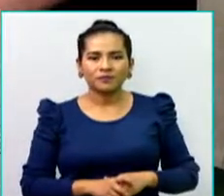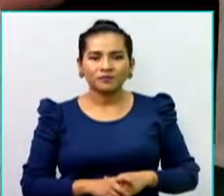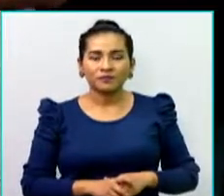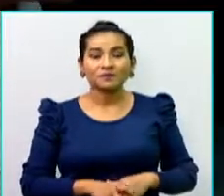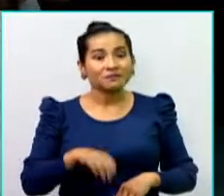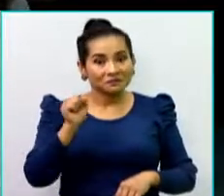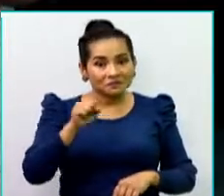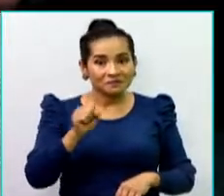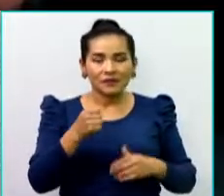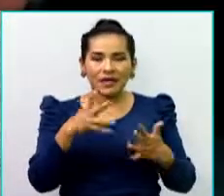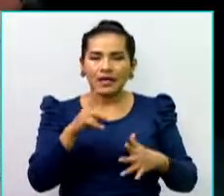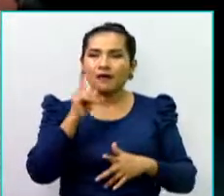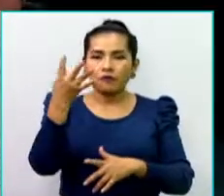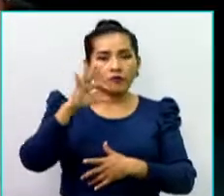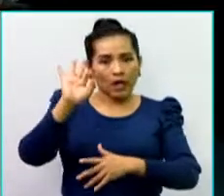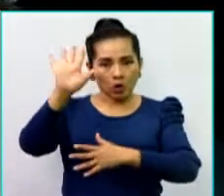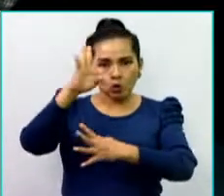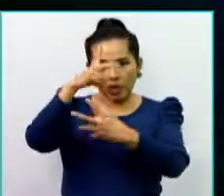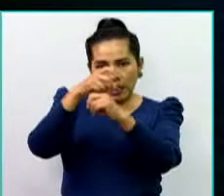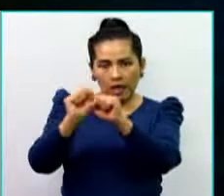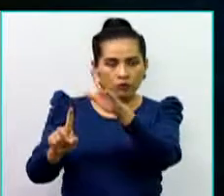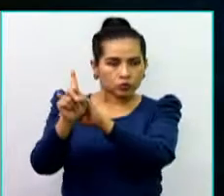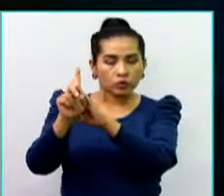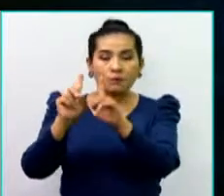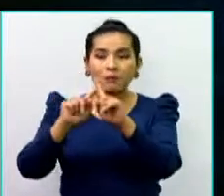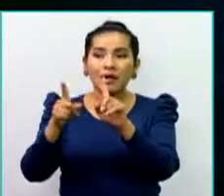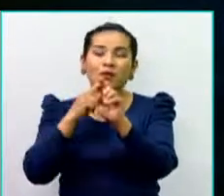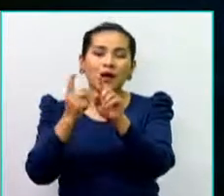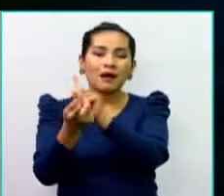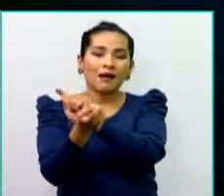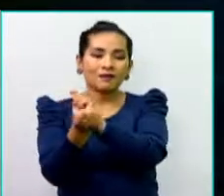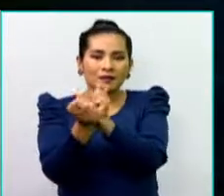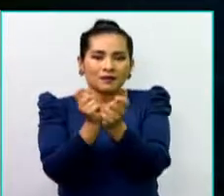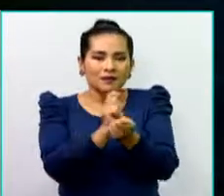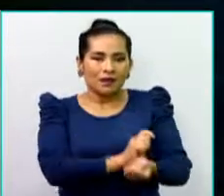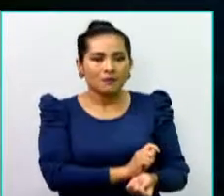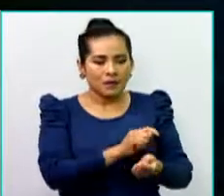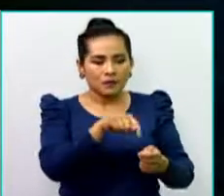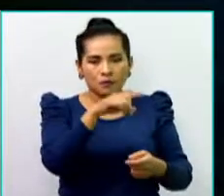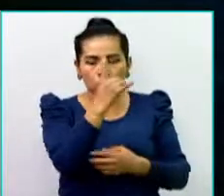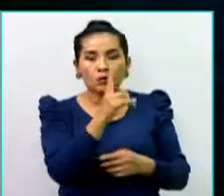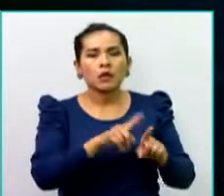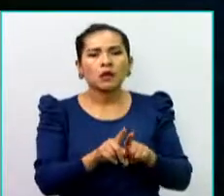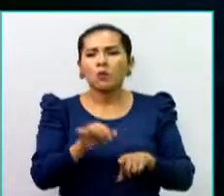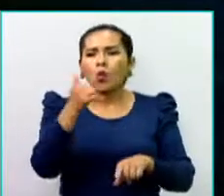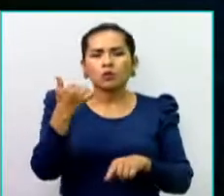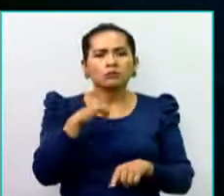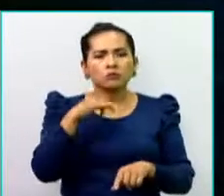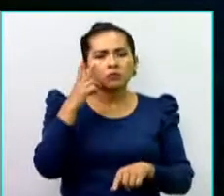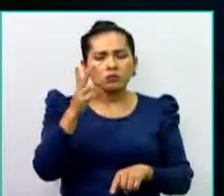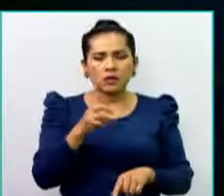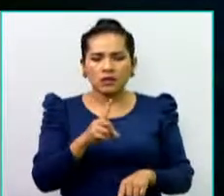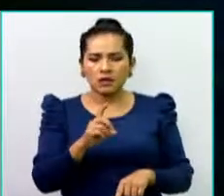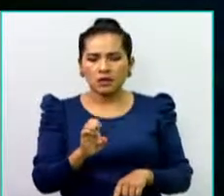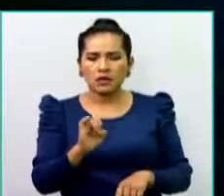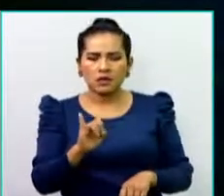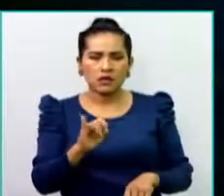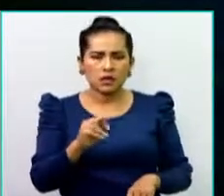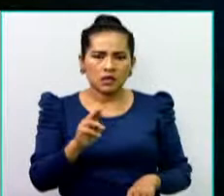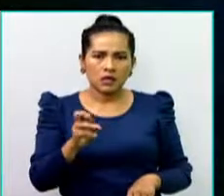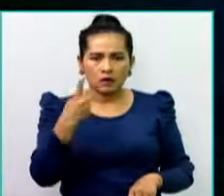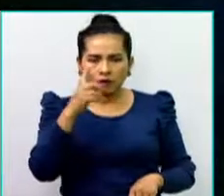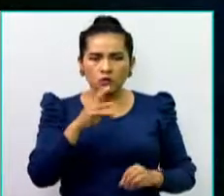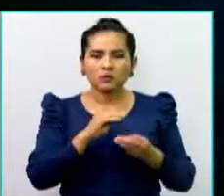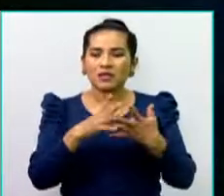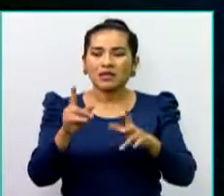Realmente ha sido adaptada para muchos formatos. El que yo pude ver ha sido justamente Dinner for the Schmucks, que es una película con